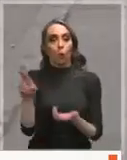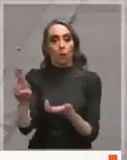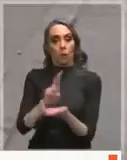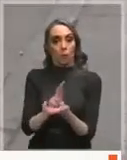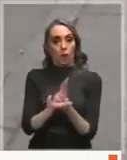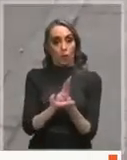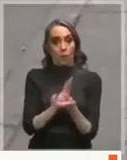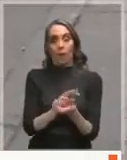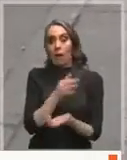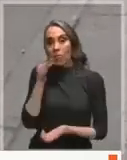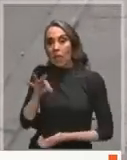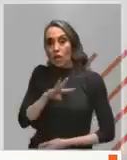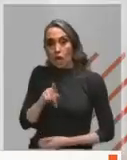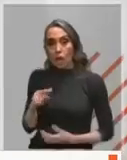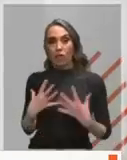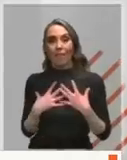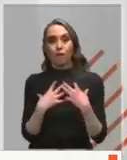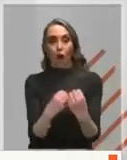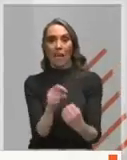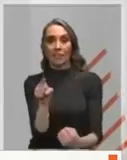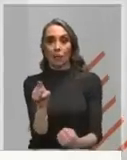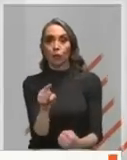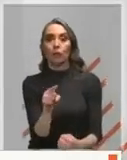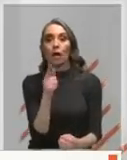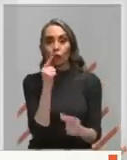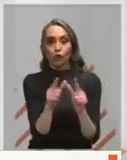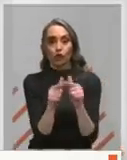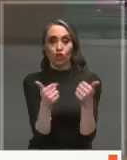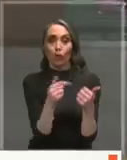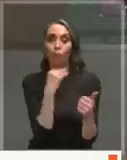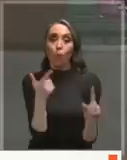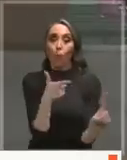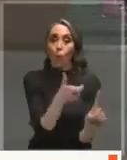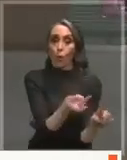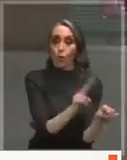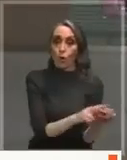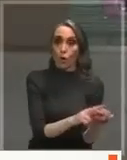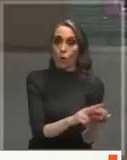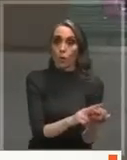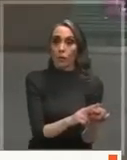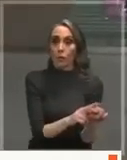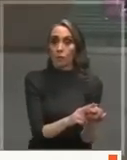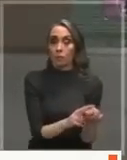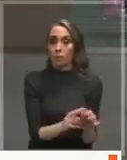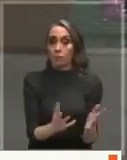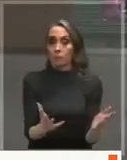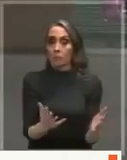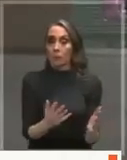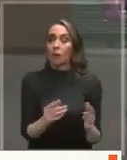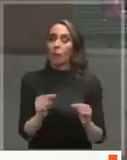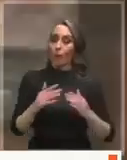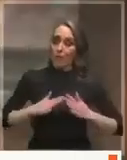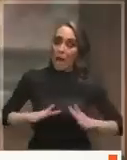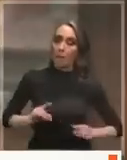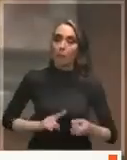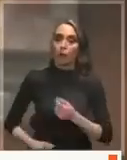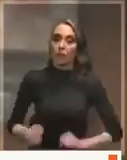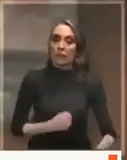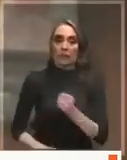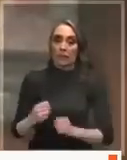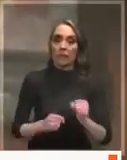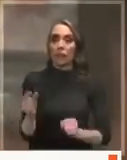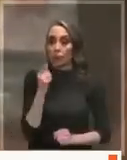le dijeron que lo secuestrarían. Tras la muerte de su sobrino, la situación se mantiene en tensa calma. Santos